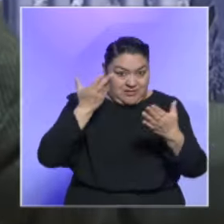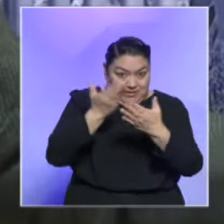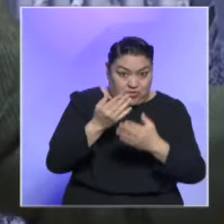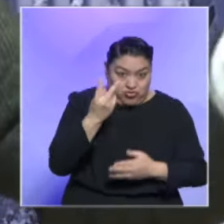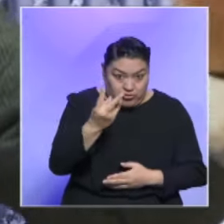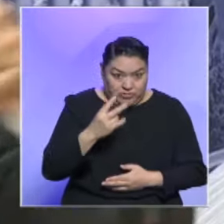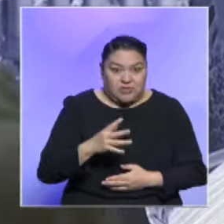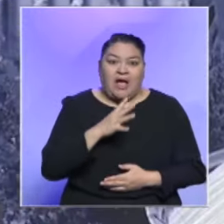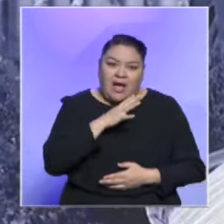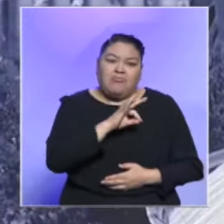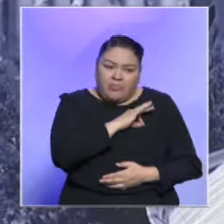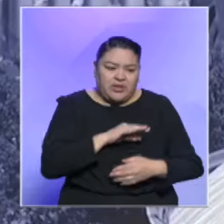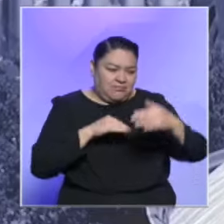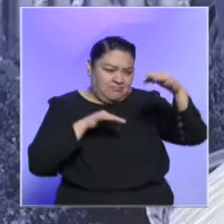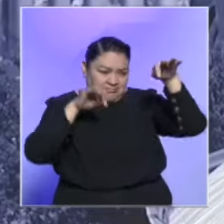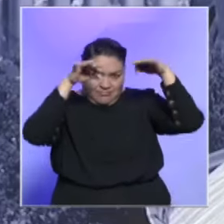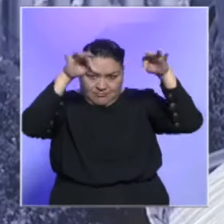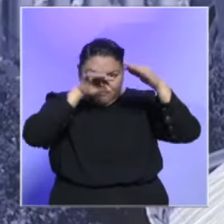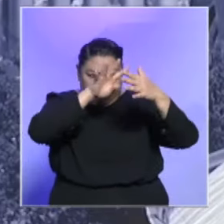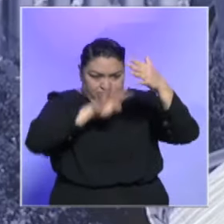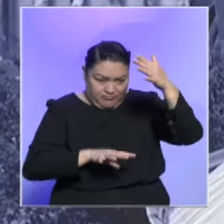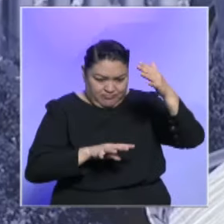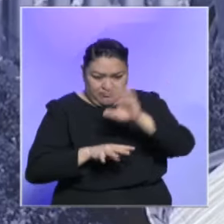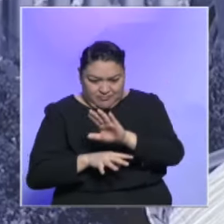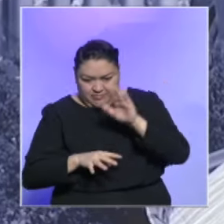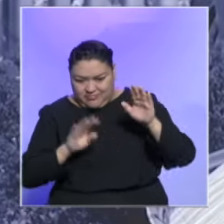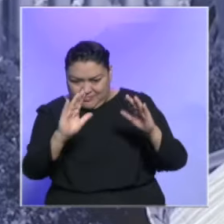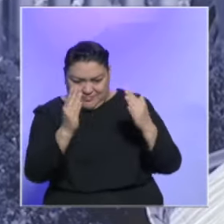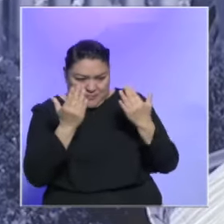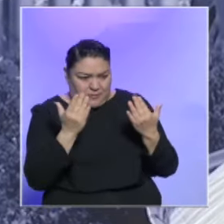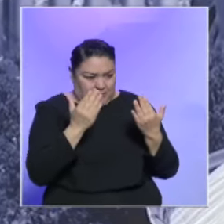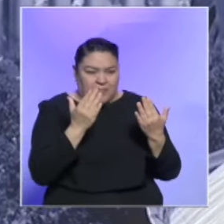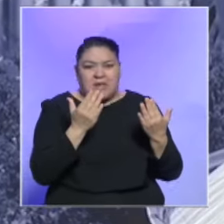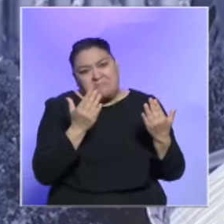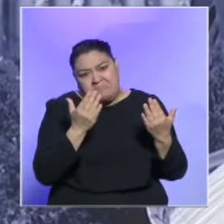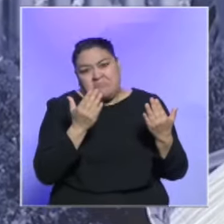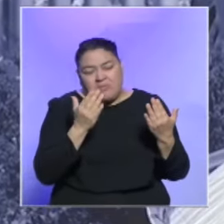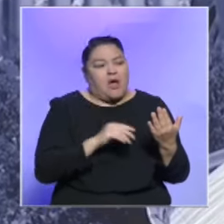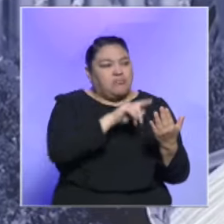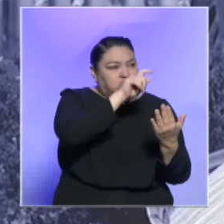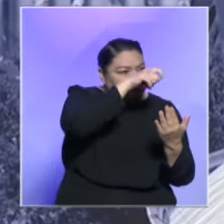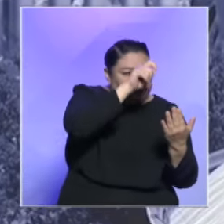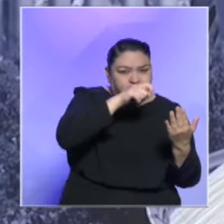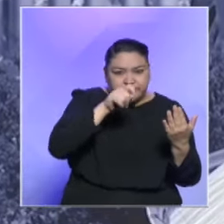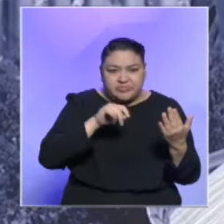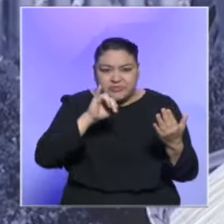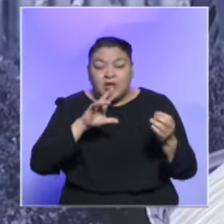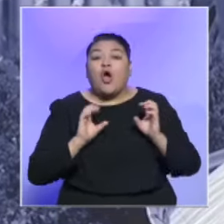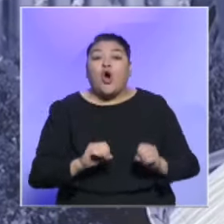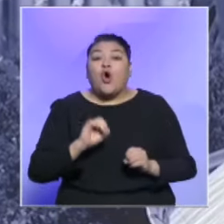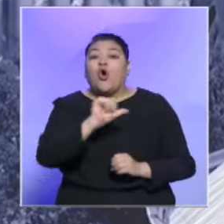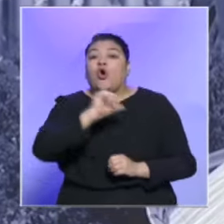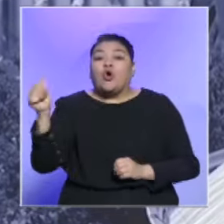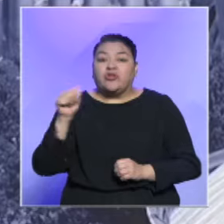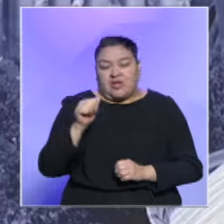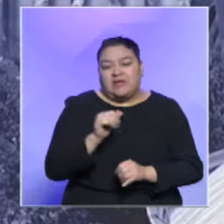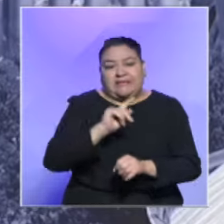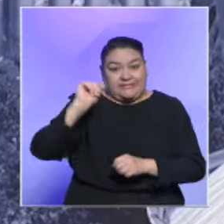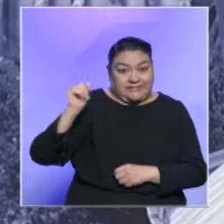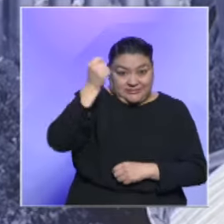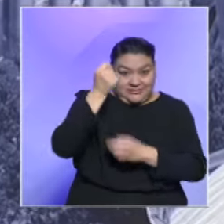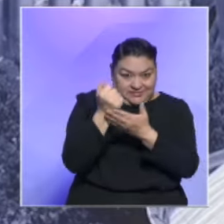hagamos boletas más grandes, ¿no? Pues para que quepan todos. O dos, implementemos modelos tecnológicos que nos